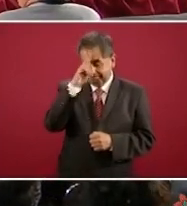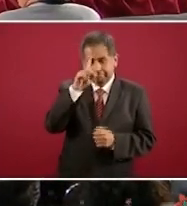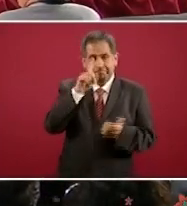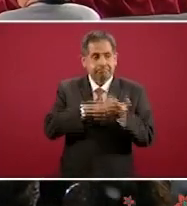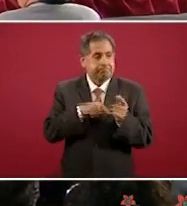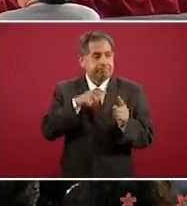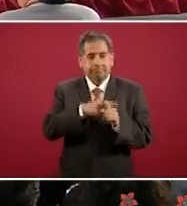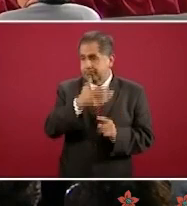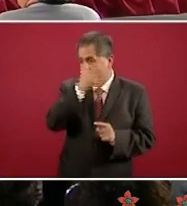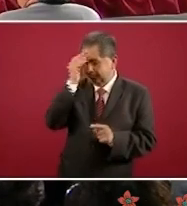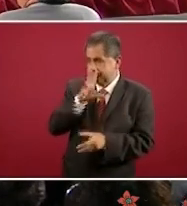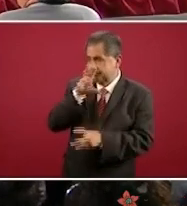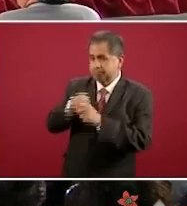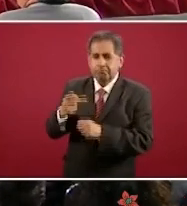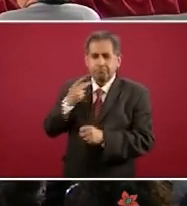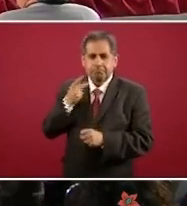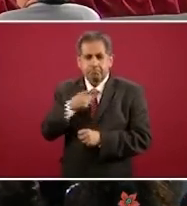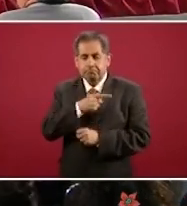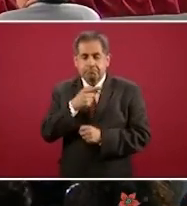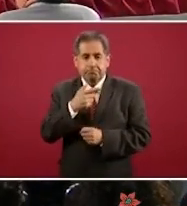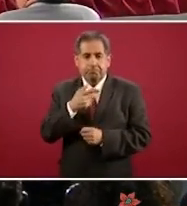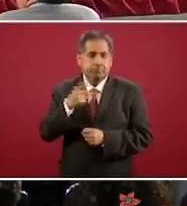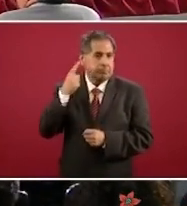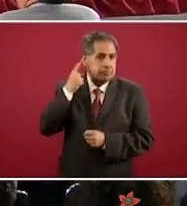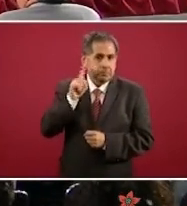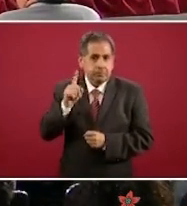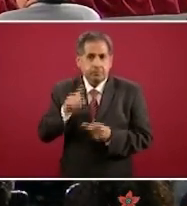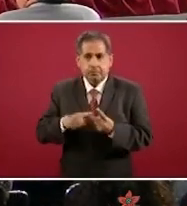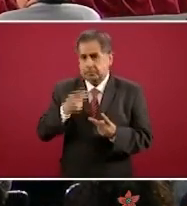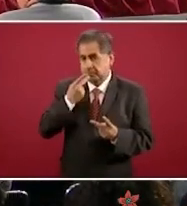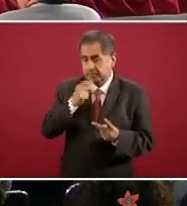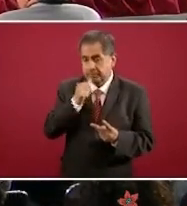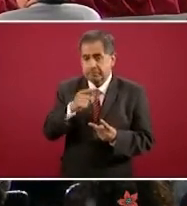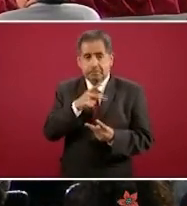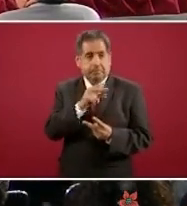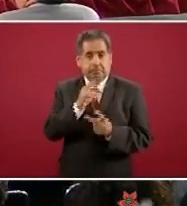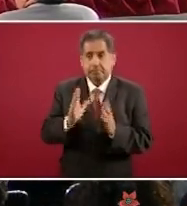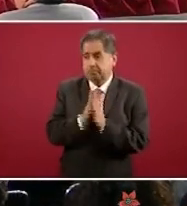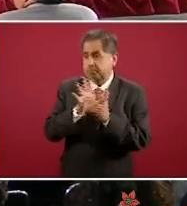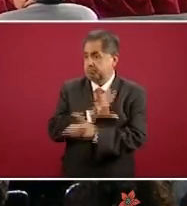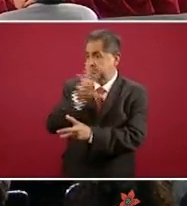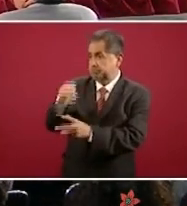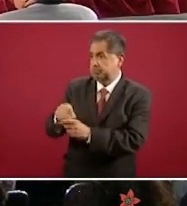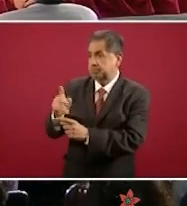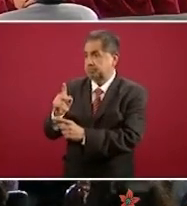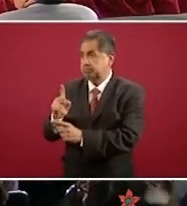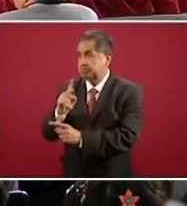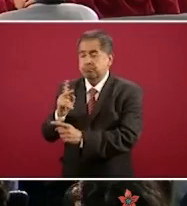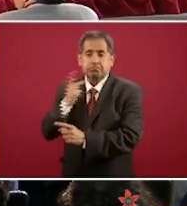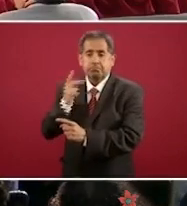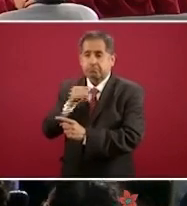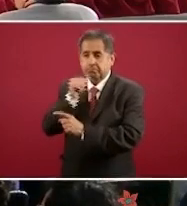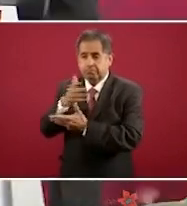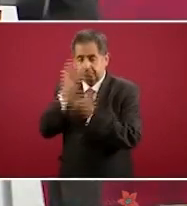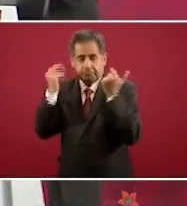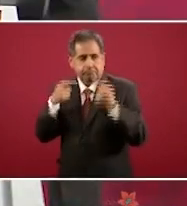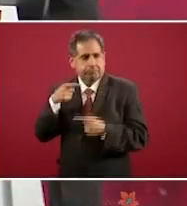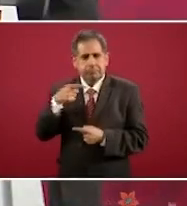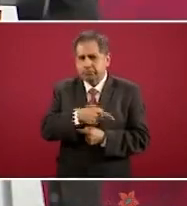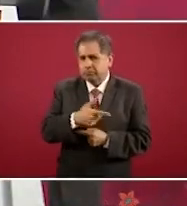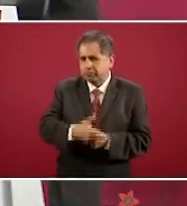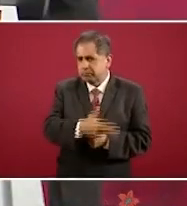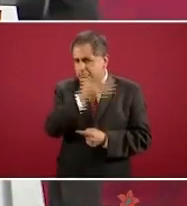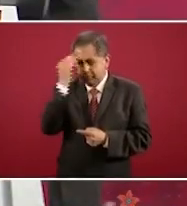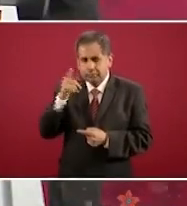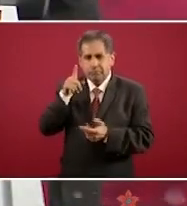el analfabeto político. No oye, no habla, ni participa en los acontecimientos políticos. No sabe que el costo de la